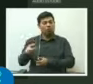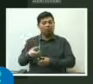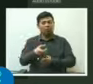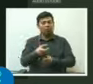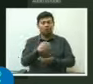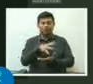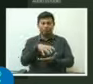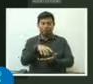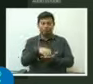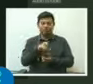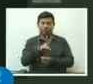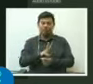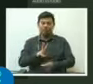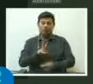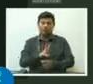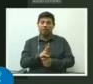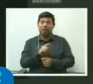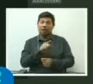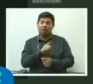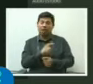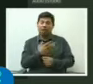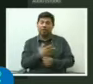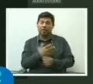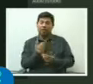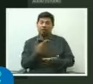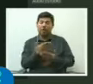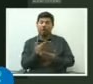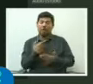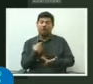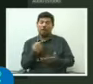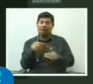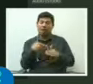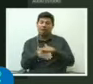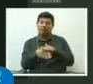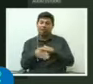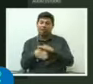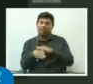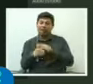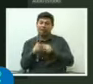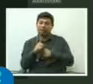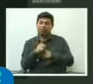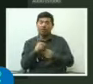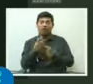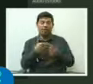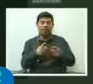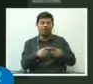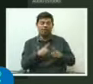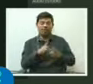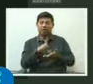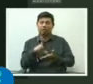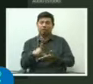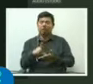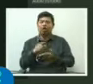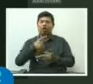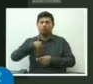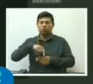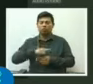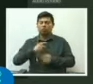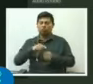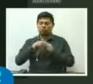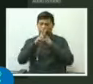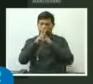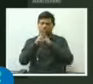nuestra comuna, Morrumbulli y Los Guindos, acceso sur, para contribuir con Bomberos de Valdivia, aportando a su valiente labor en el combate